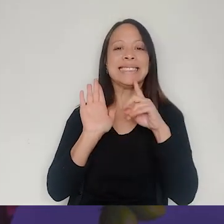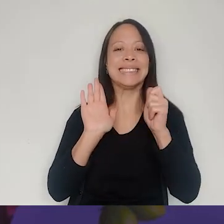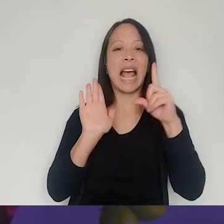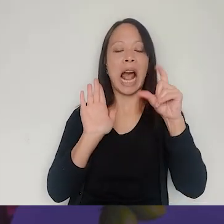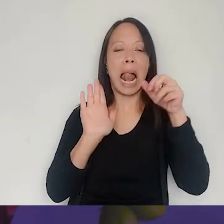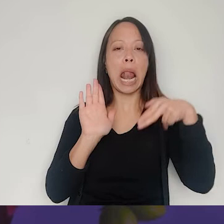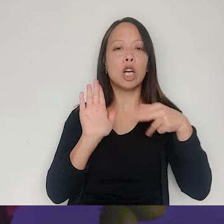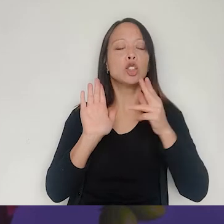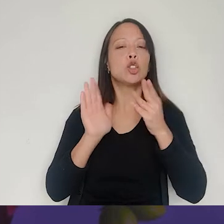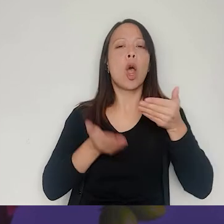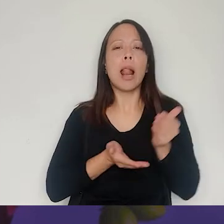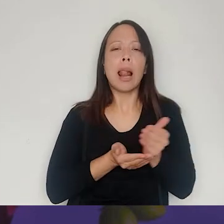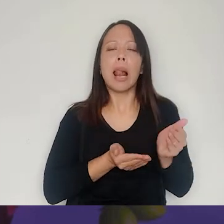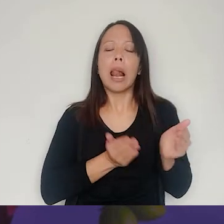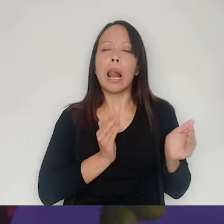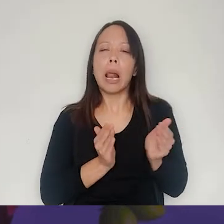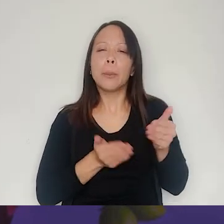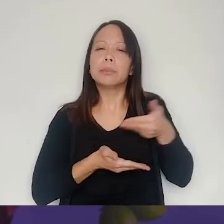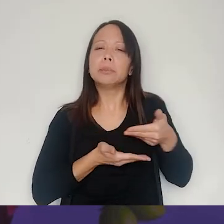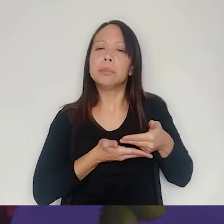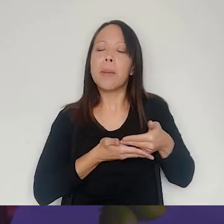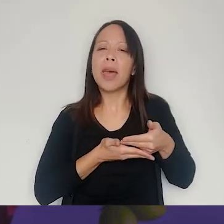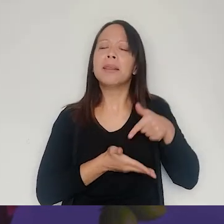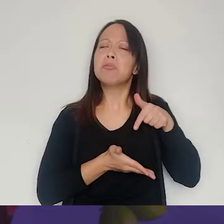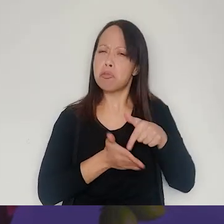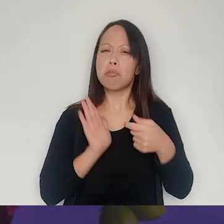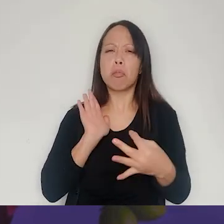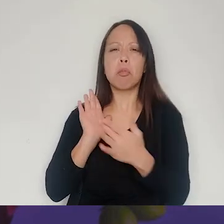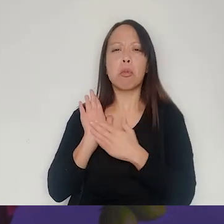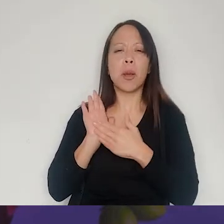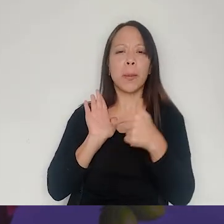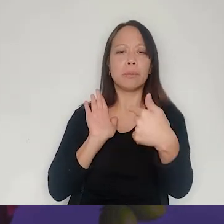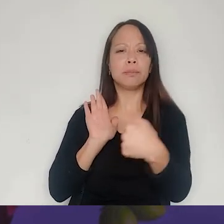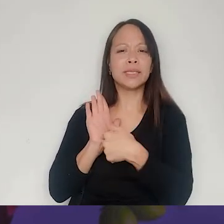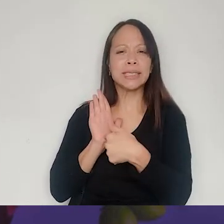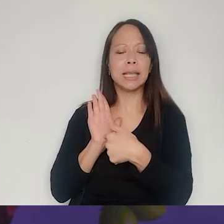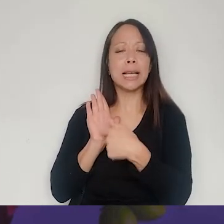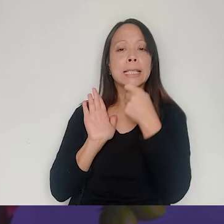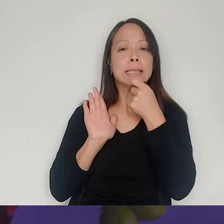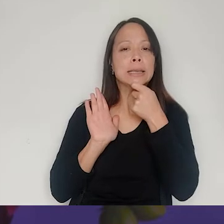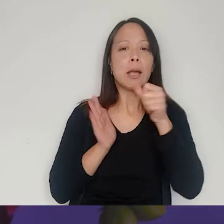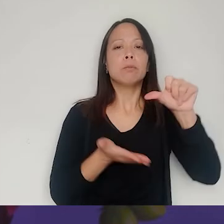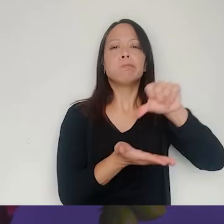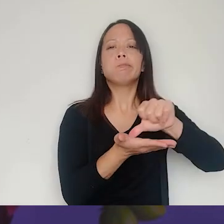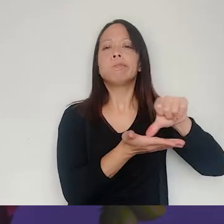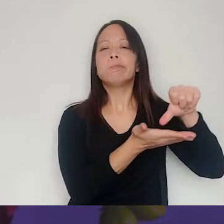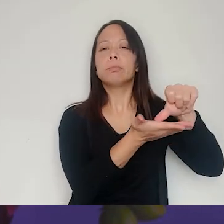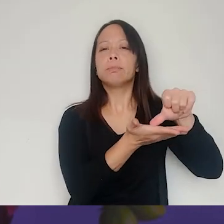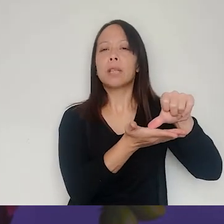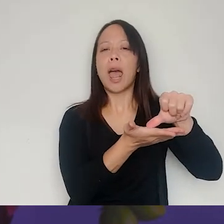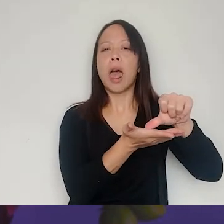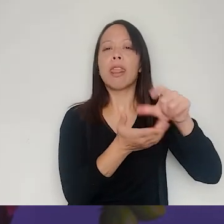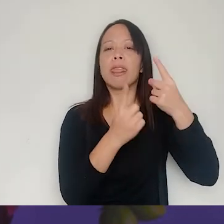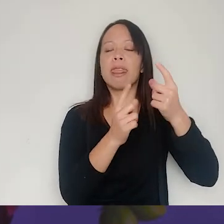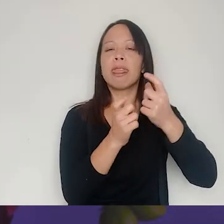réplica de lo que sucede también en Europa y que en otros lados del mundo, y es que existe unas diferencias abismales, ¿no? Si tú vives en una comunidad autónoma